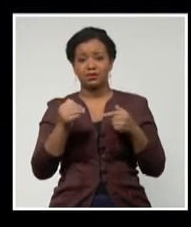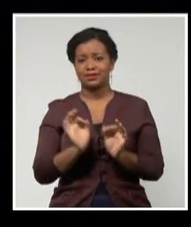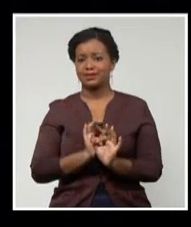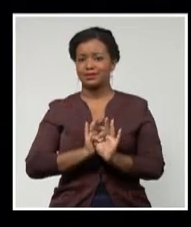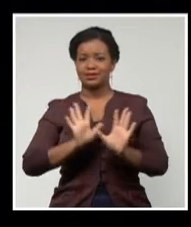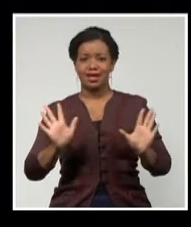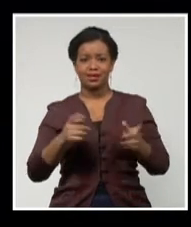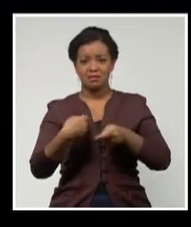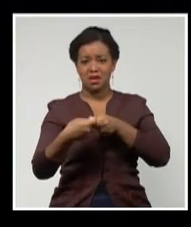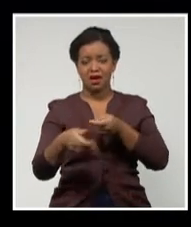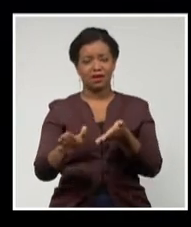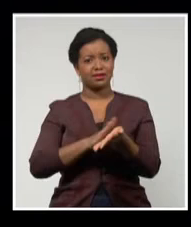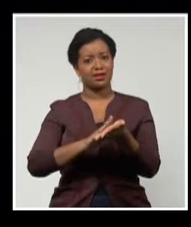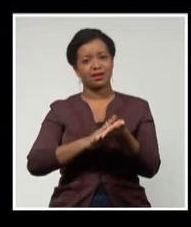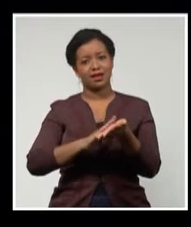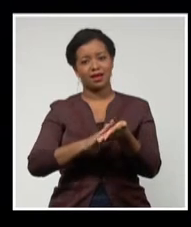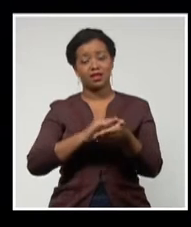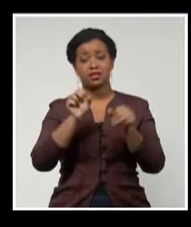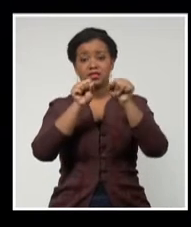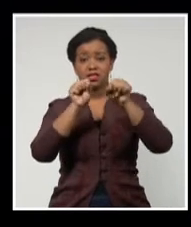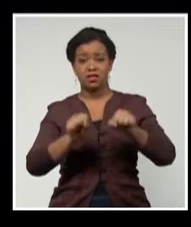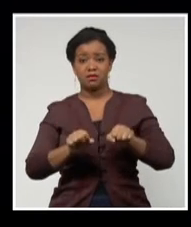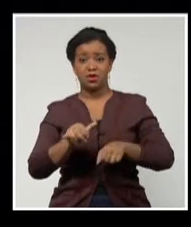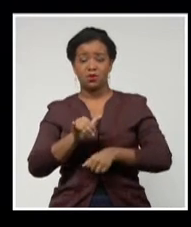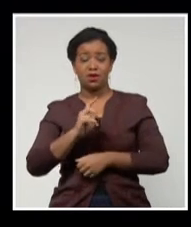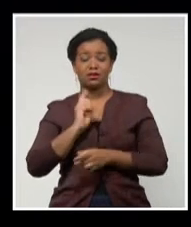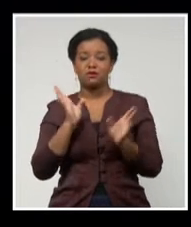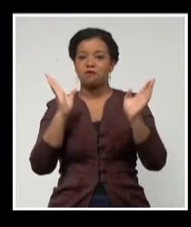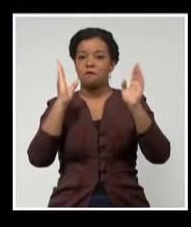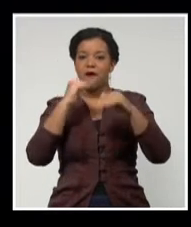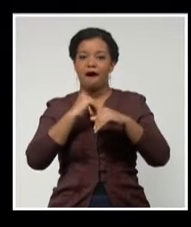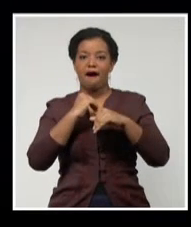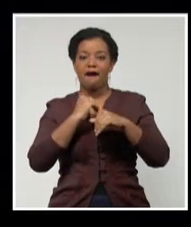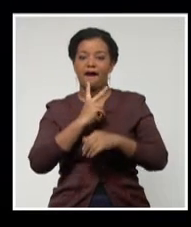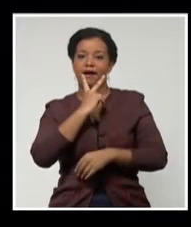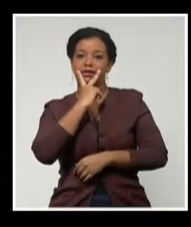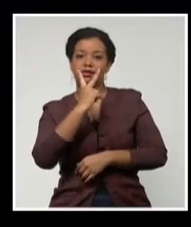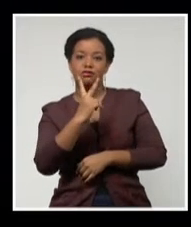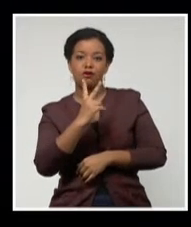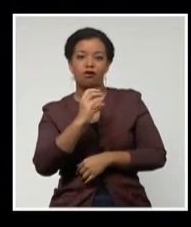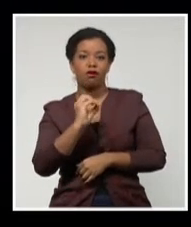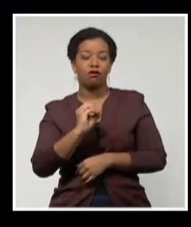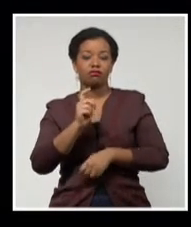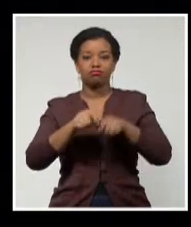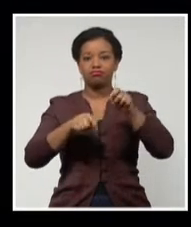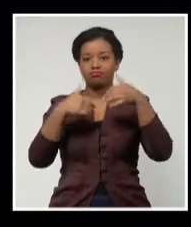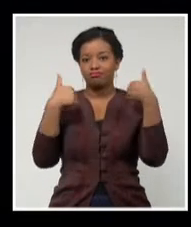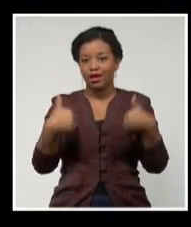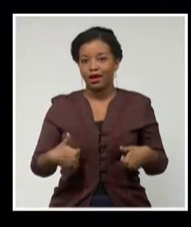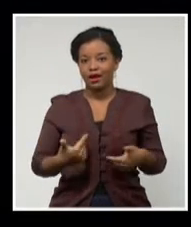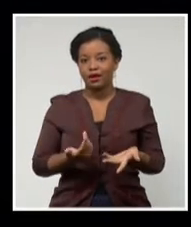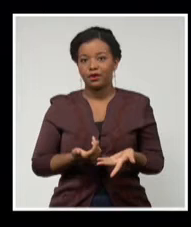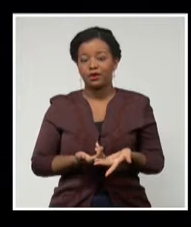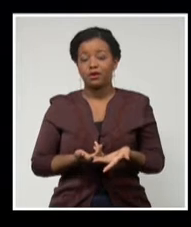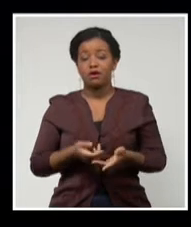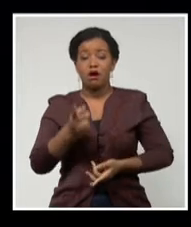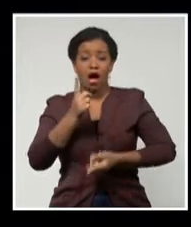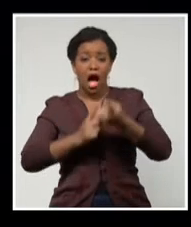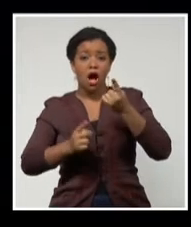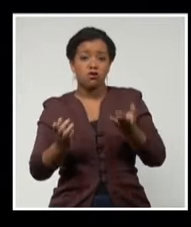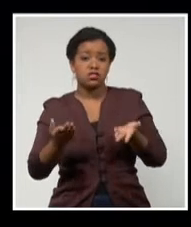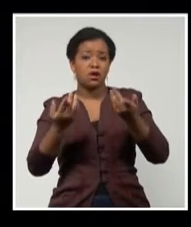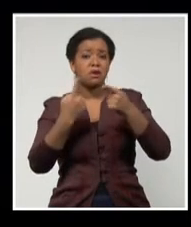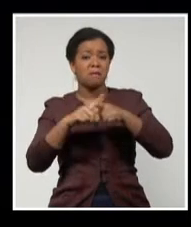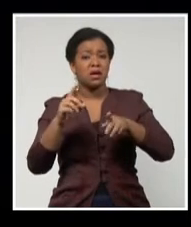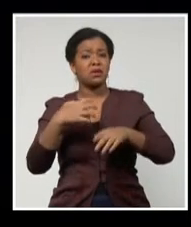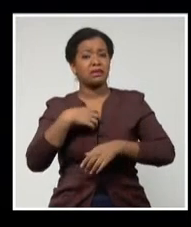sistema que prácticamente carecía de las especialidades, sobre todo de genética médica. Rehabilitación un poco más desarrollada, pero también con